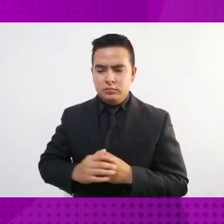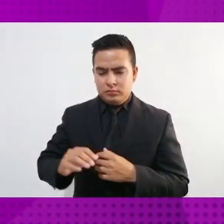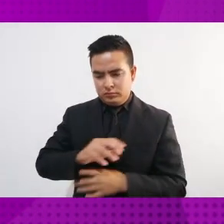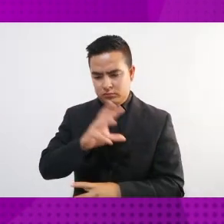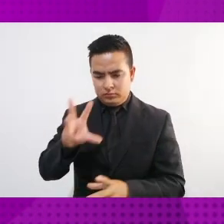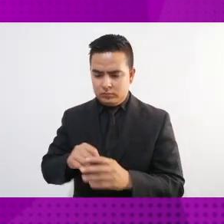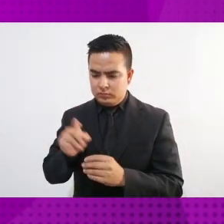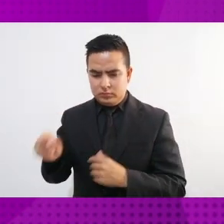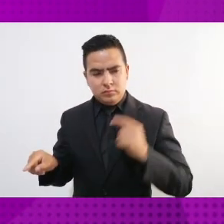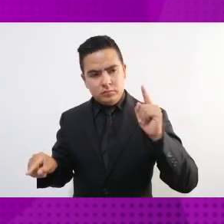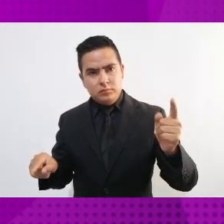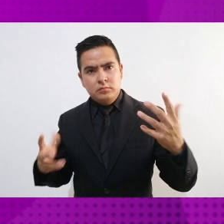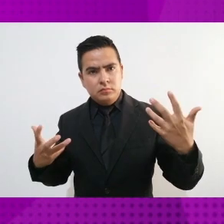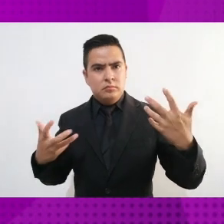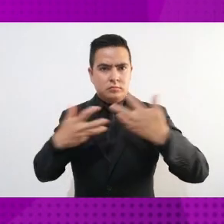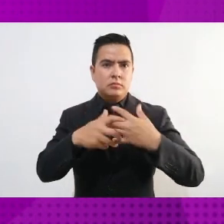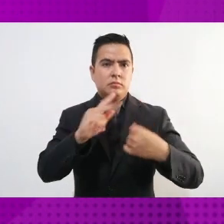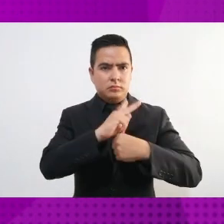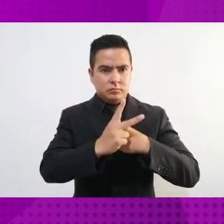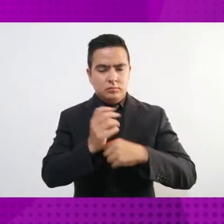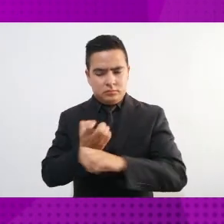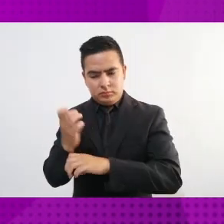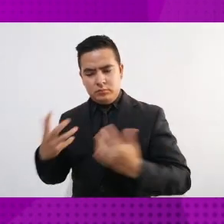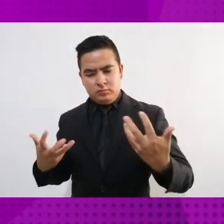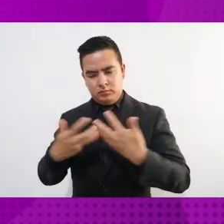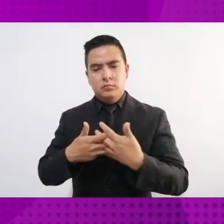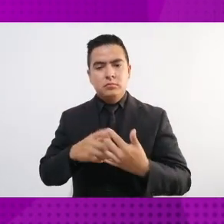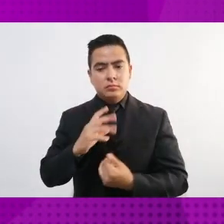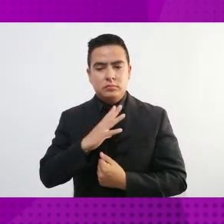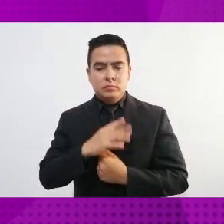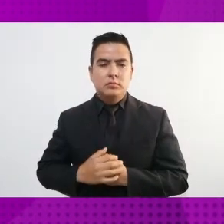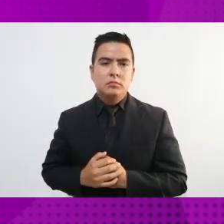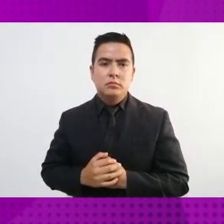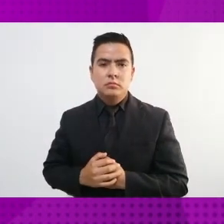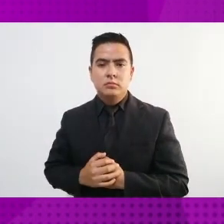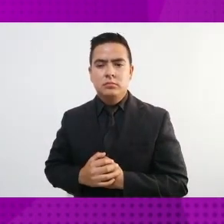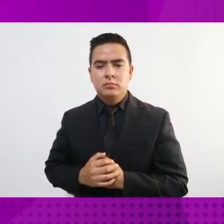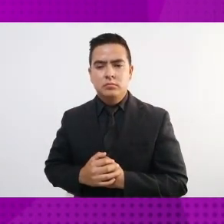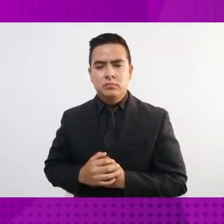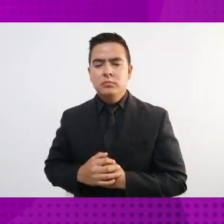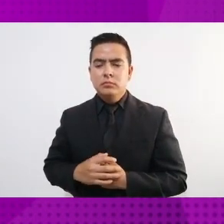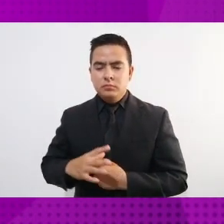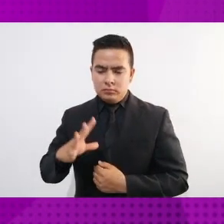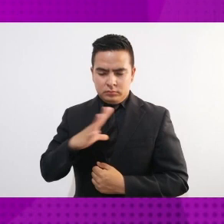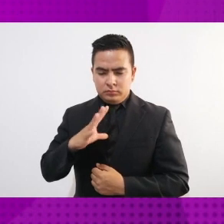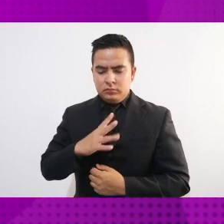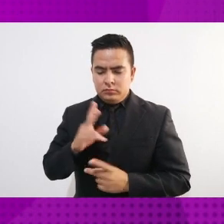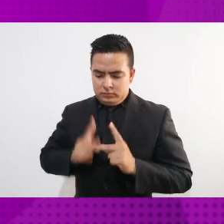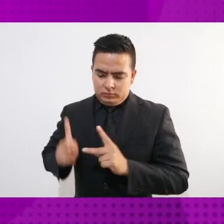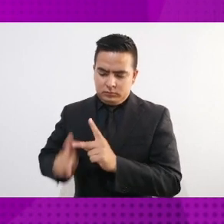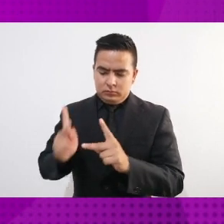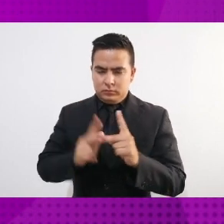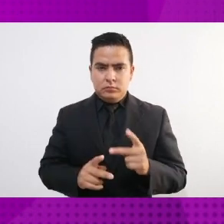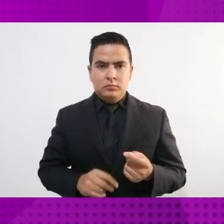federal. Y esto quiere decir que se deposita el poder público en tres poderes: